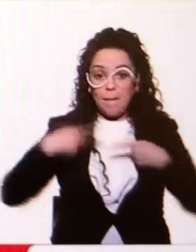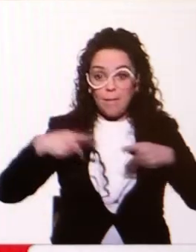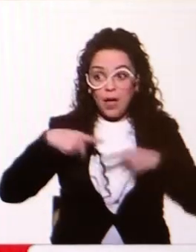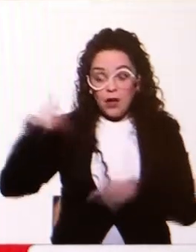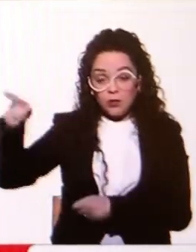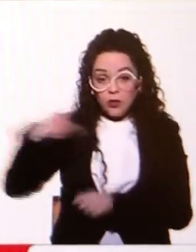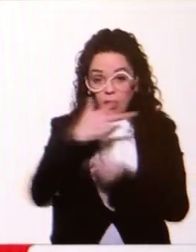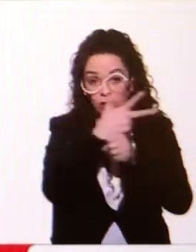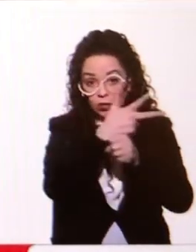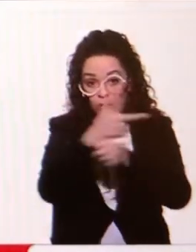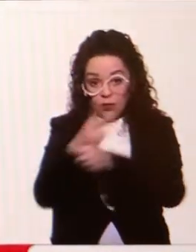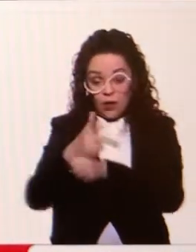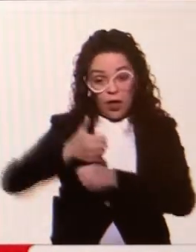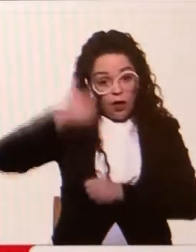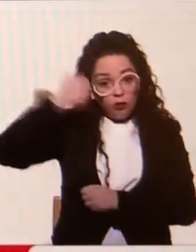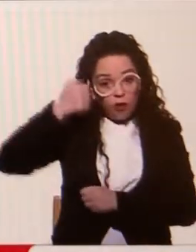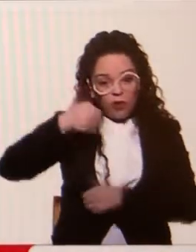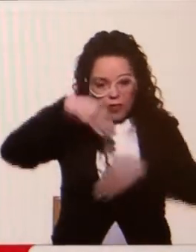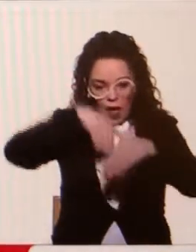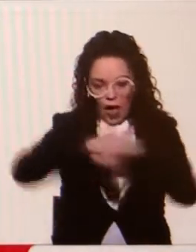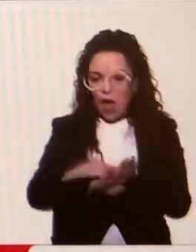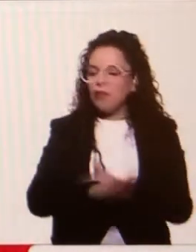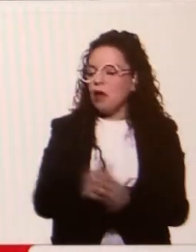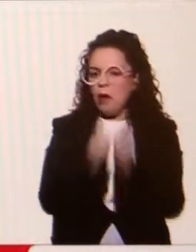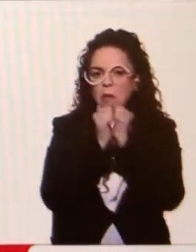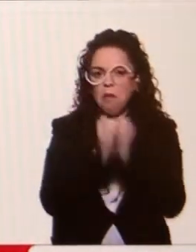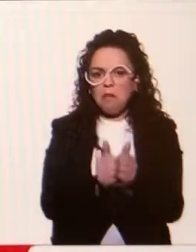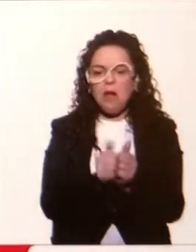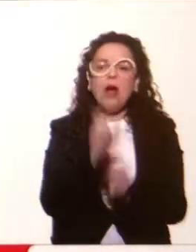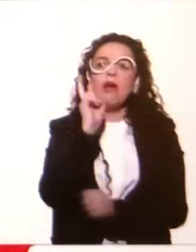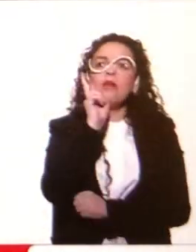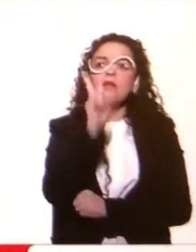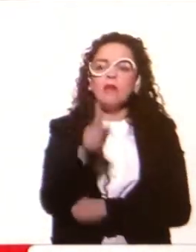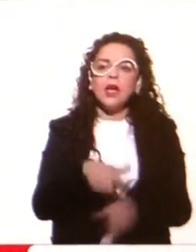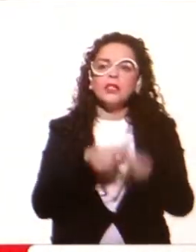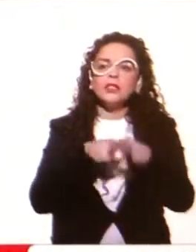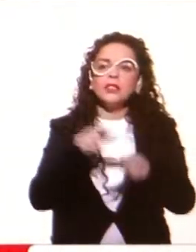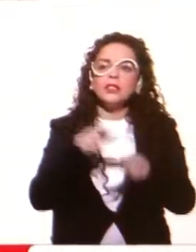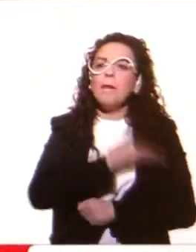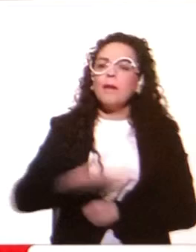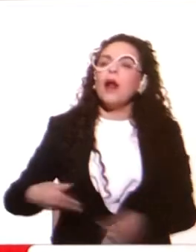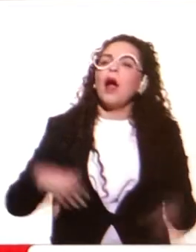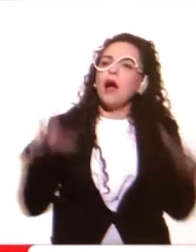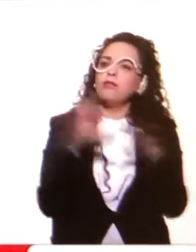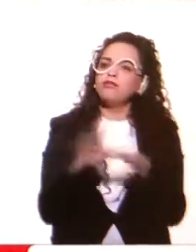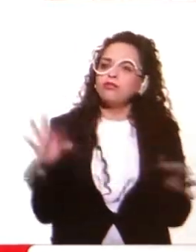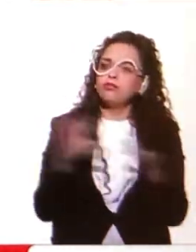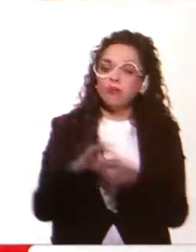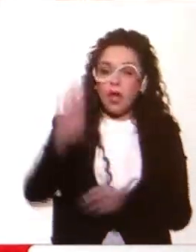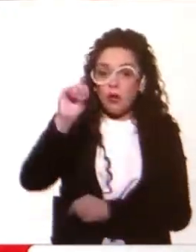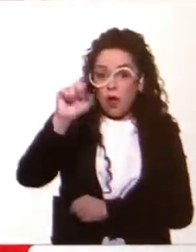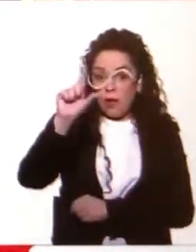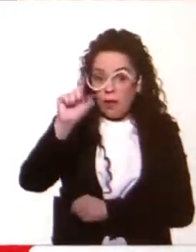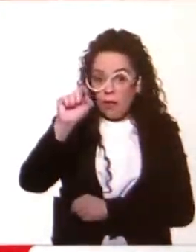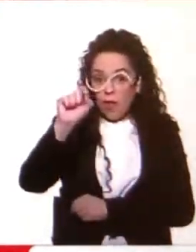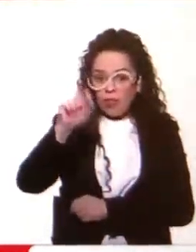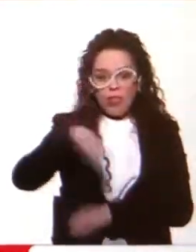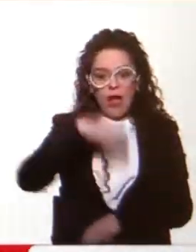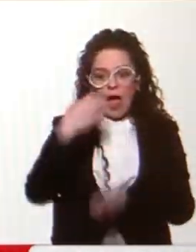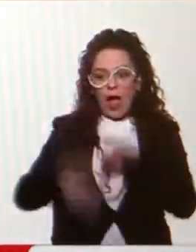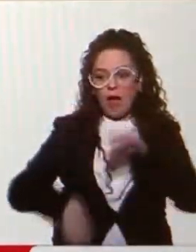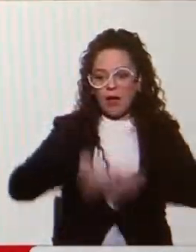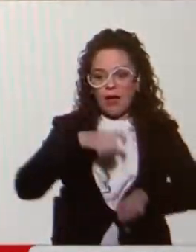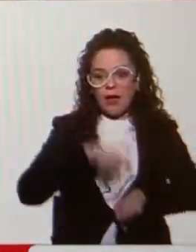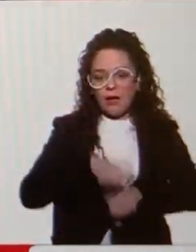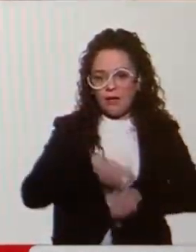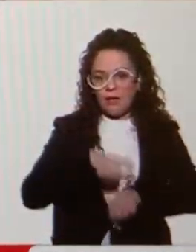de cada gobierno hasta antes de la llegada del presidente López Obrador entonces quién desapareció a